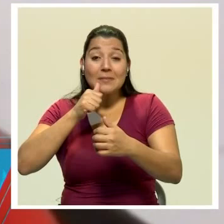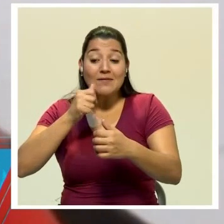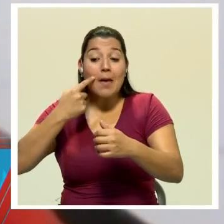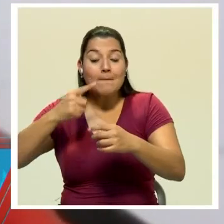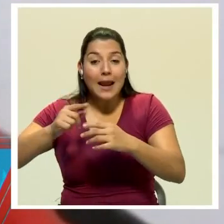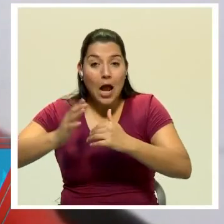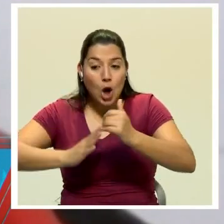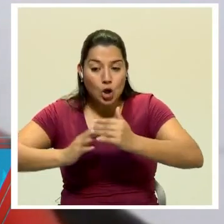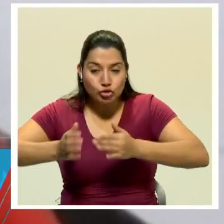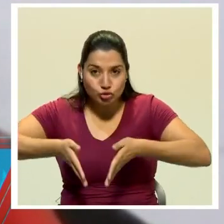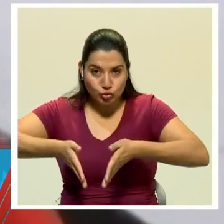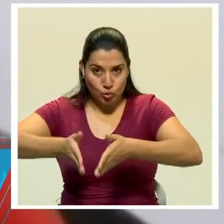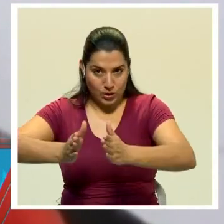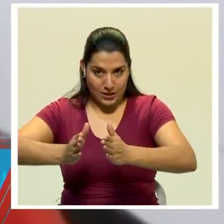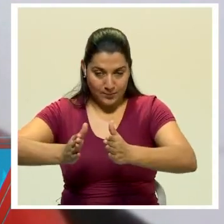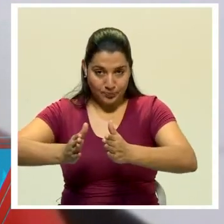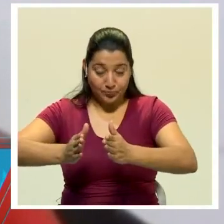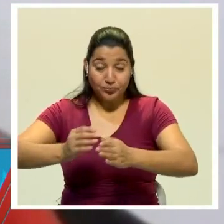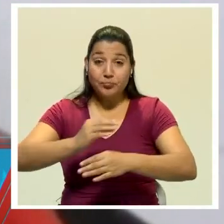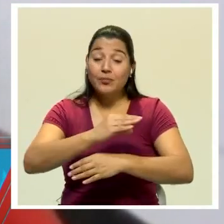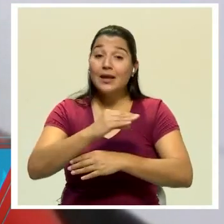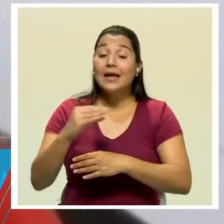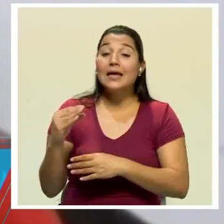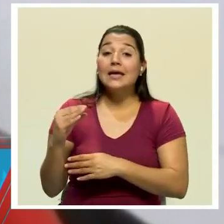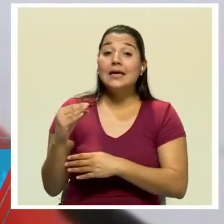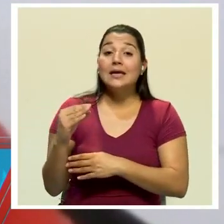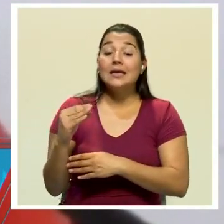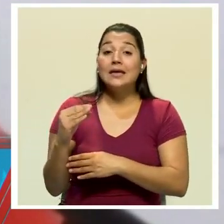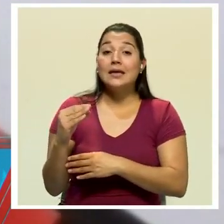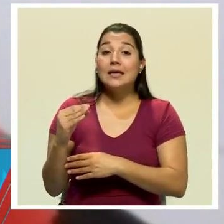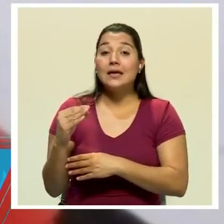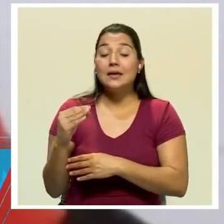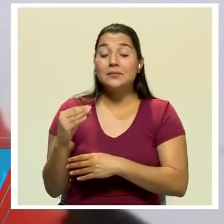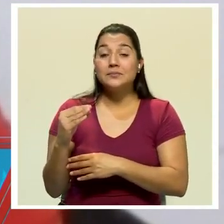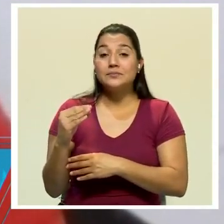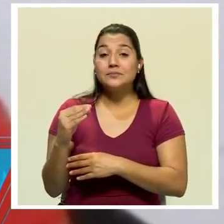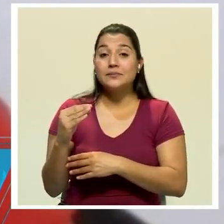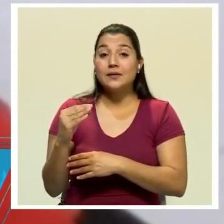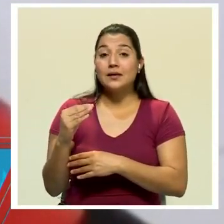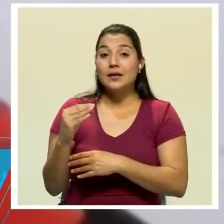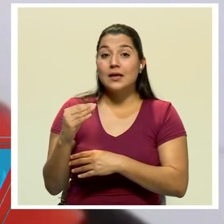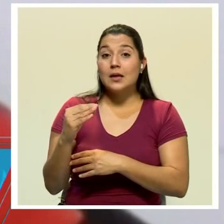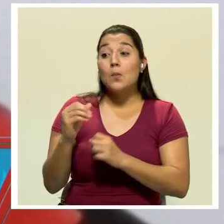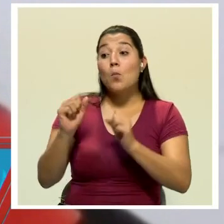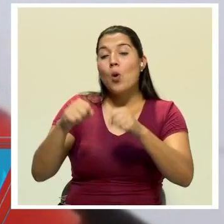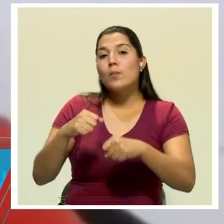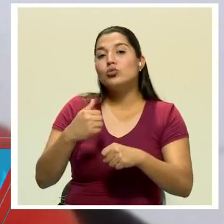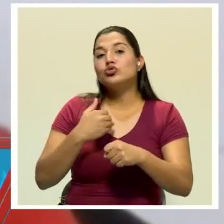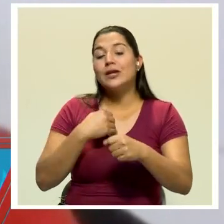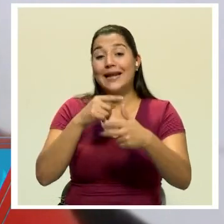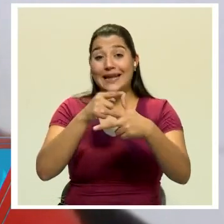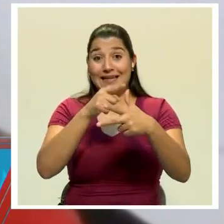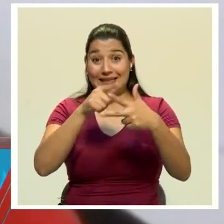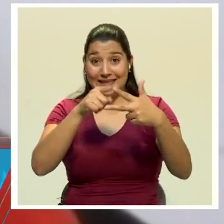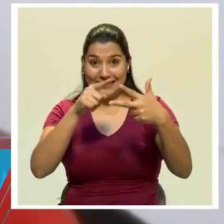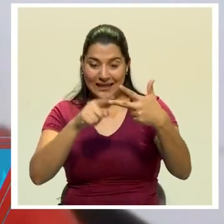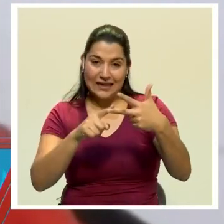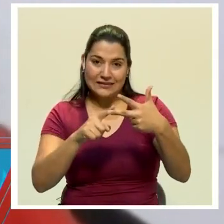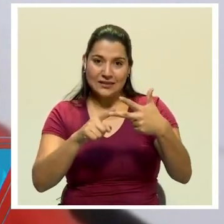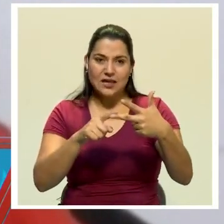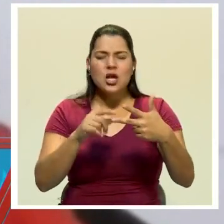sistema y que se reditúe con tres fuentes de ingreso, ¿verdad? El tema de la